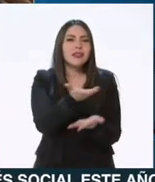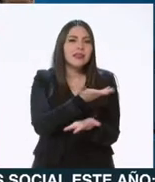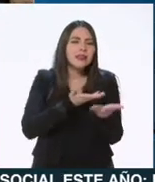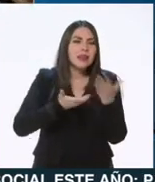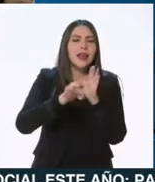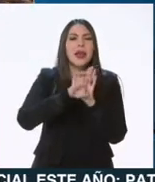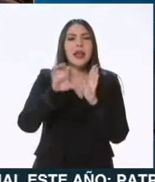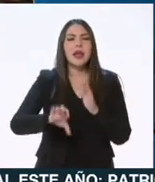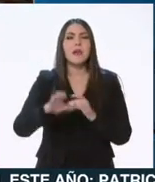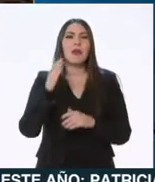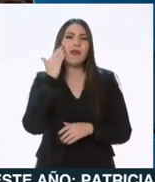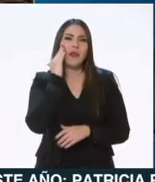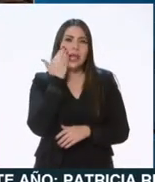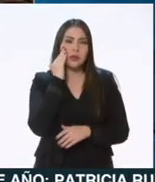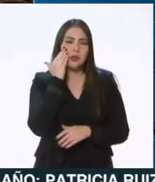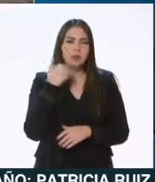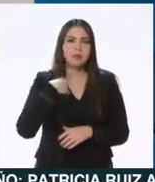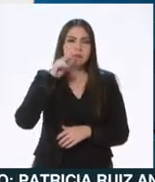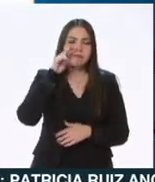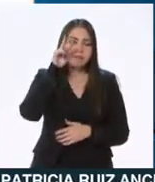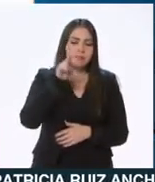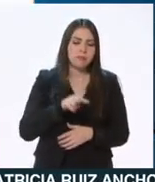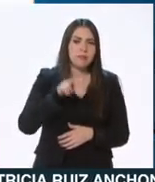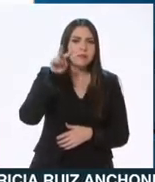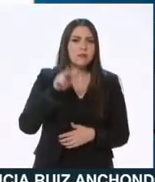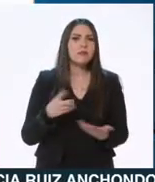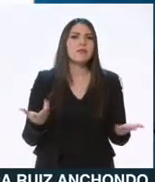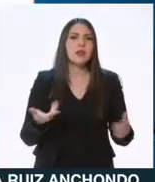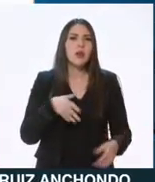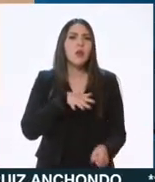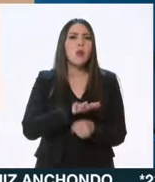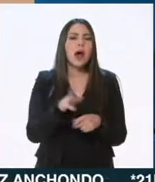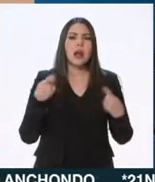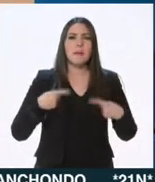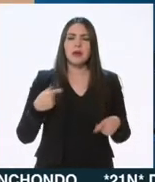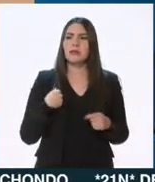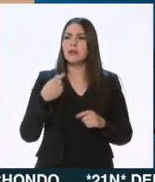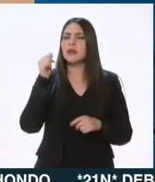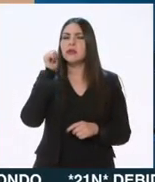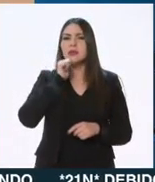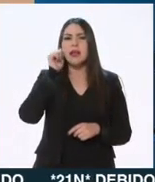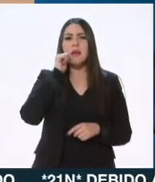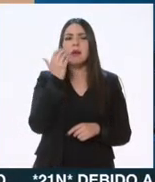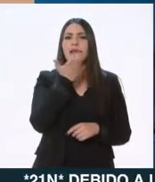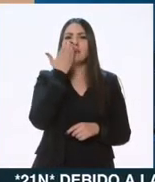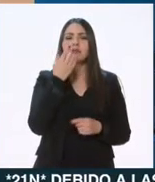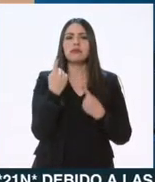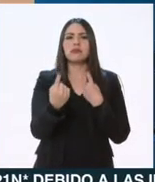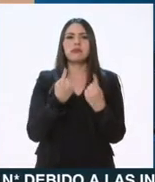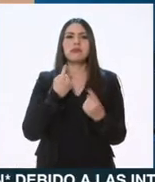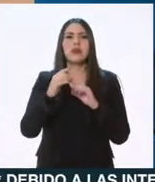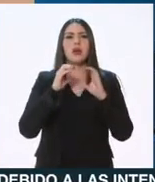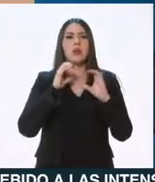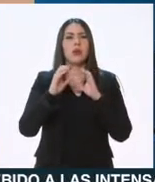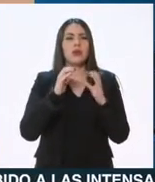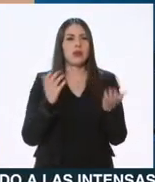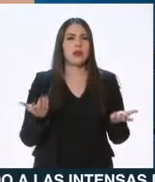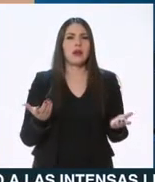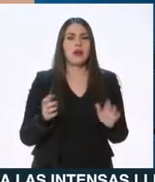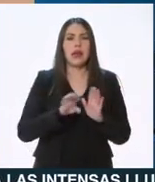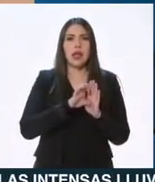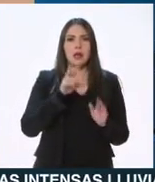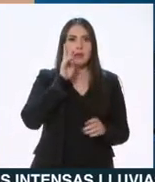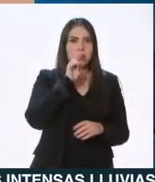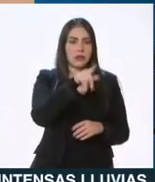ejemplo, en Facebook, lo que yo voy a buscar es, bueno, ¿quiénes son con las personas que me estoy comunicando? Y saber si esas personas, pues no, podrían presentar algún